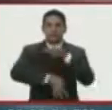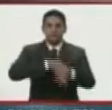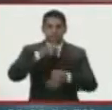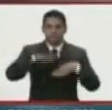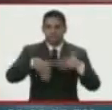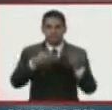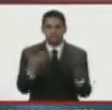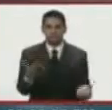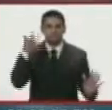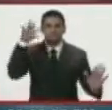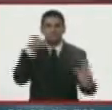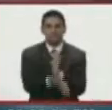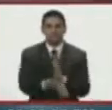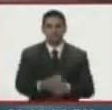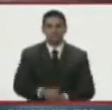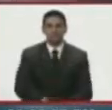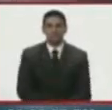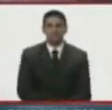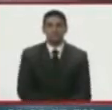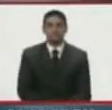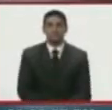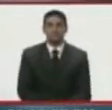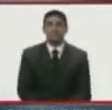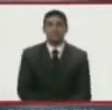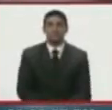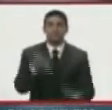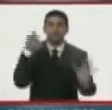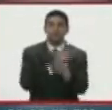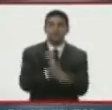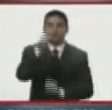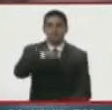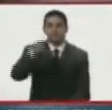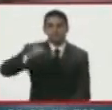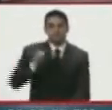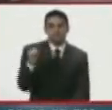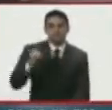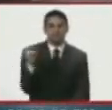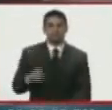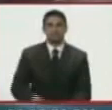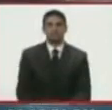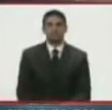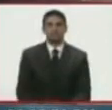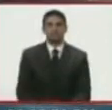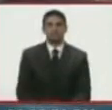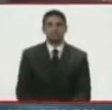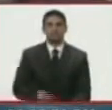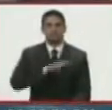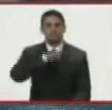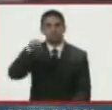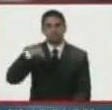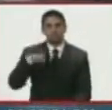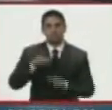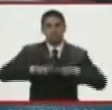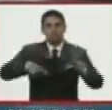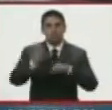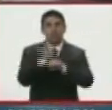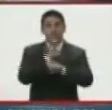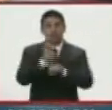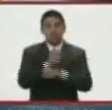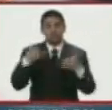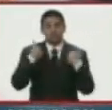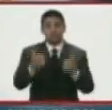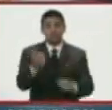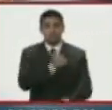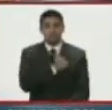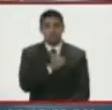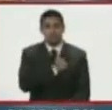cómo ocurrieron los hechos y qué fue lo que pasó acá con el funcionario. Nos encontramos ahorita en la sede de emergencia de Salud Chacao.